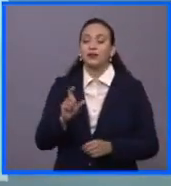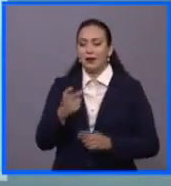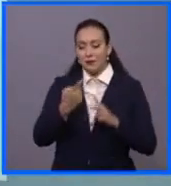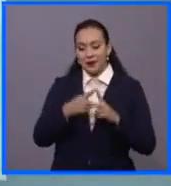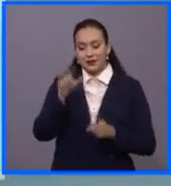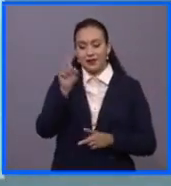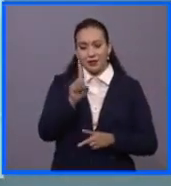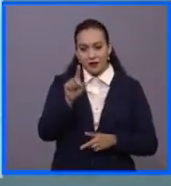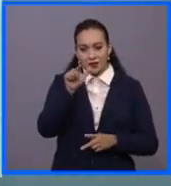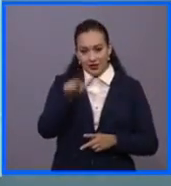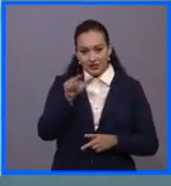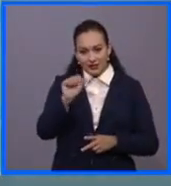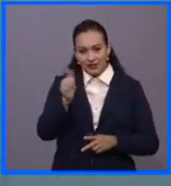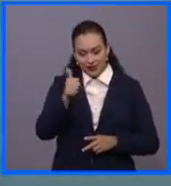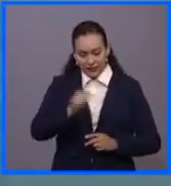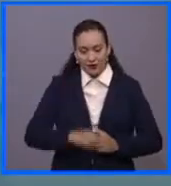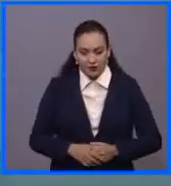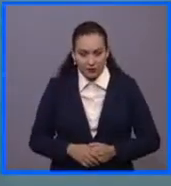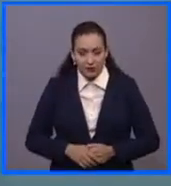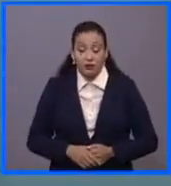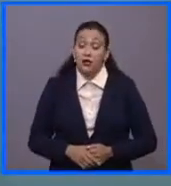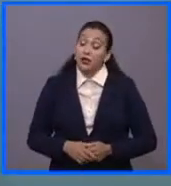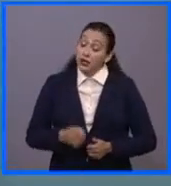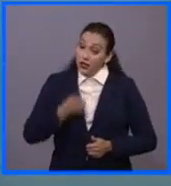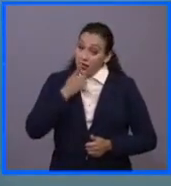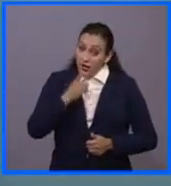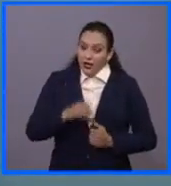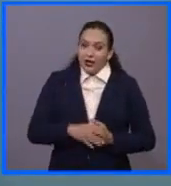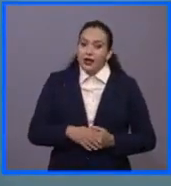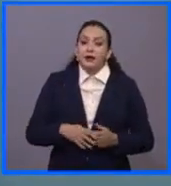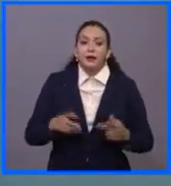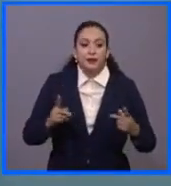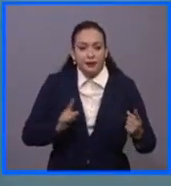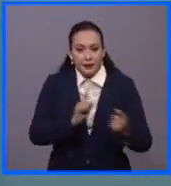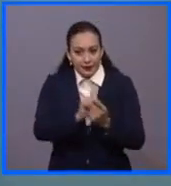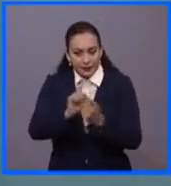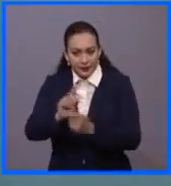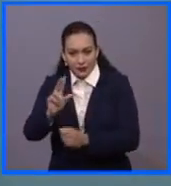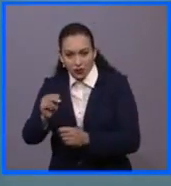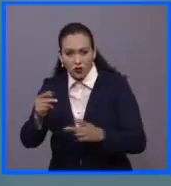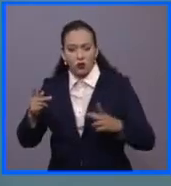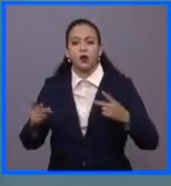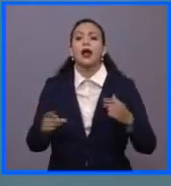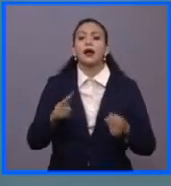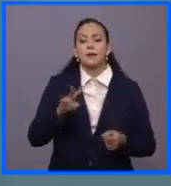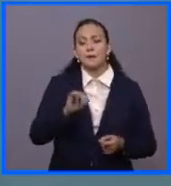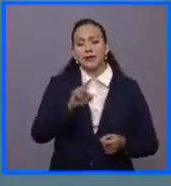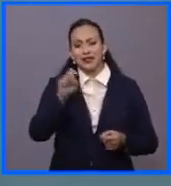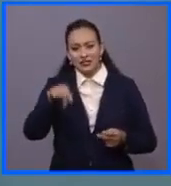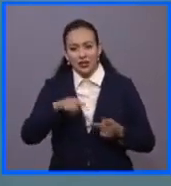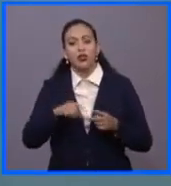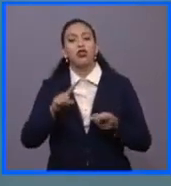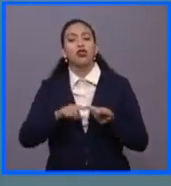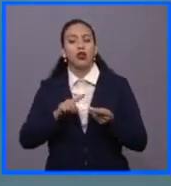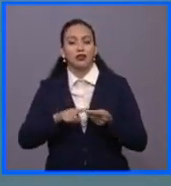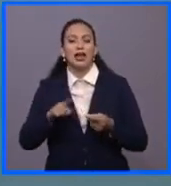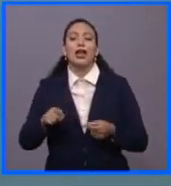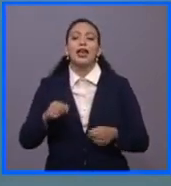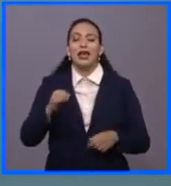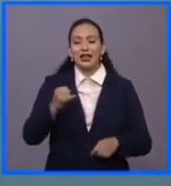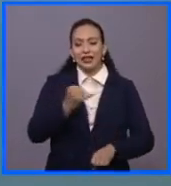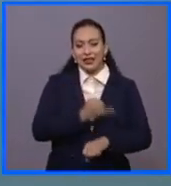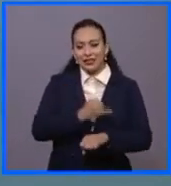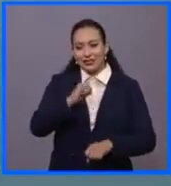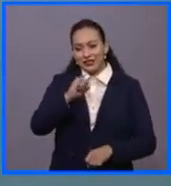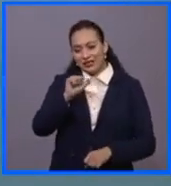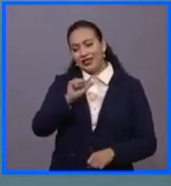domingo 17 de agosto. Se aclaró que no habrá consulta en las unidades territoriales Ramos Millán, en la alcaldía Iztacalco y en la Cañada